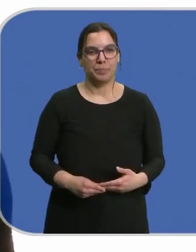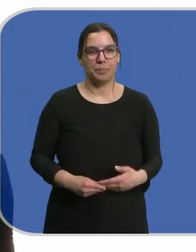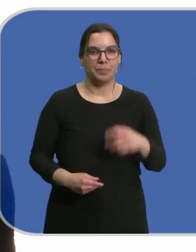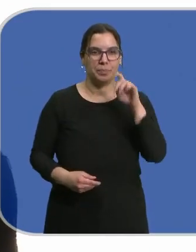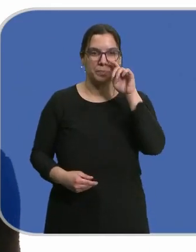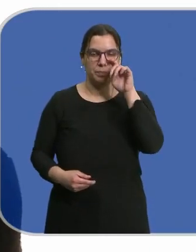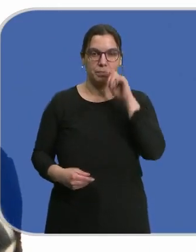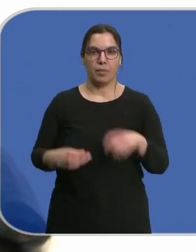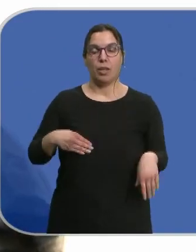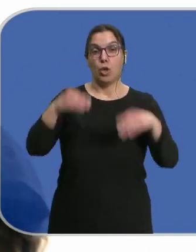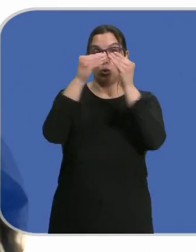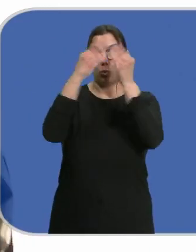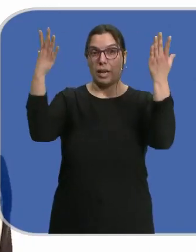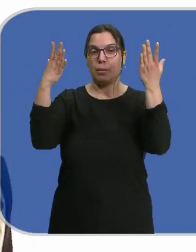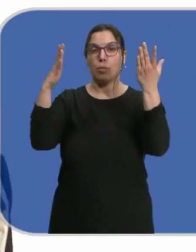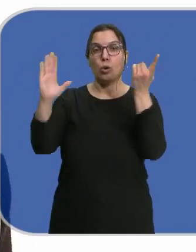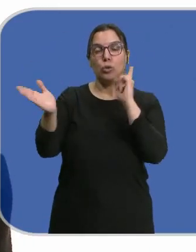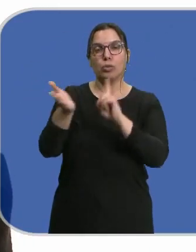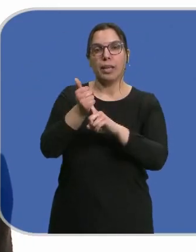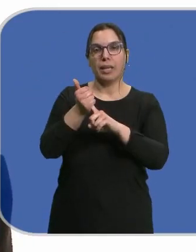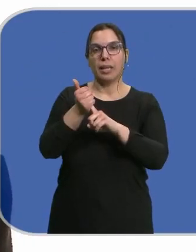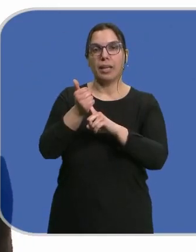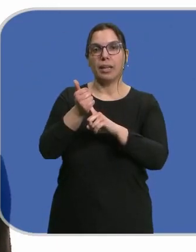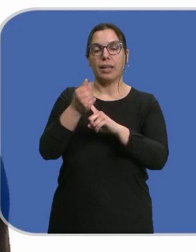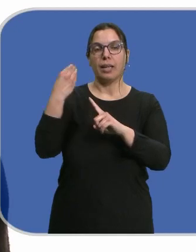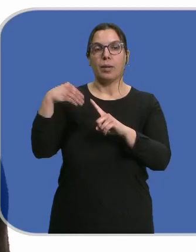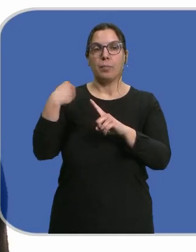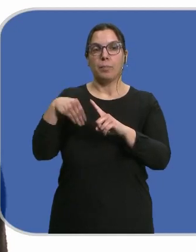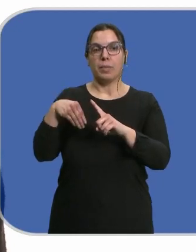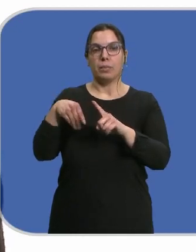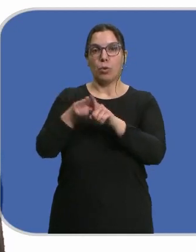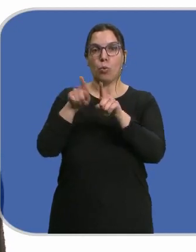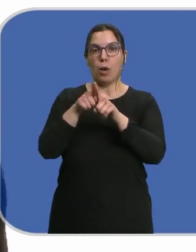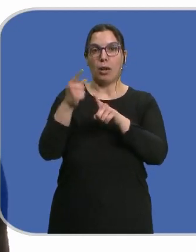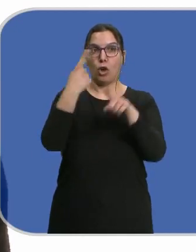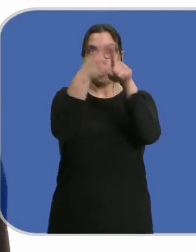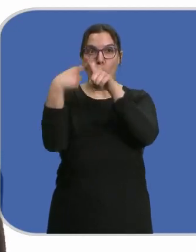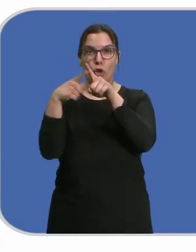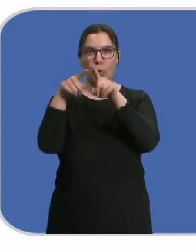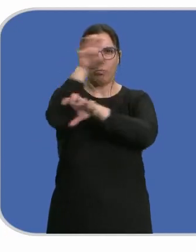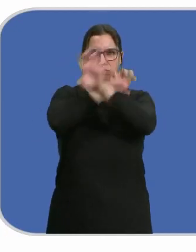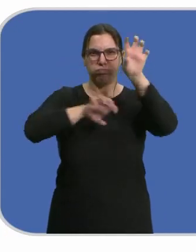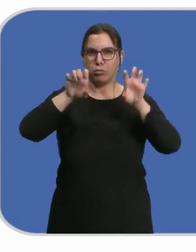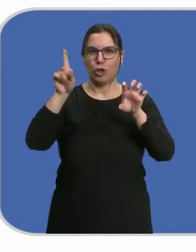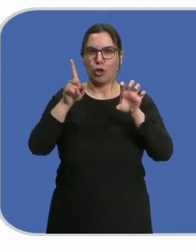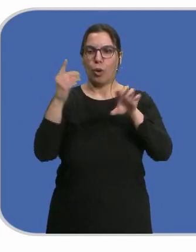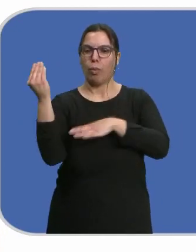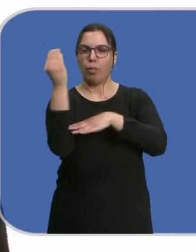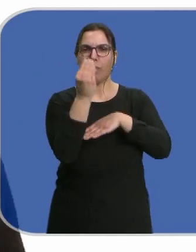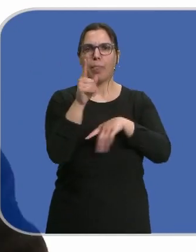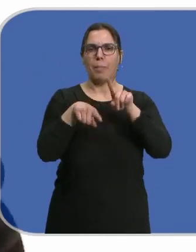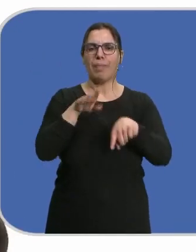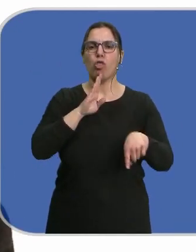El llegar al surrealismo ya no era a través de la deformación del objeto, sino de la colocación del